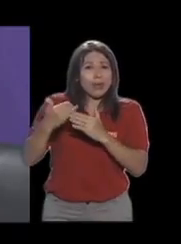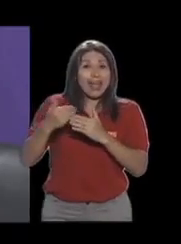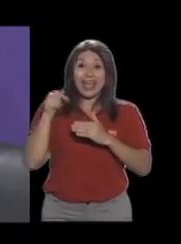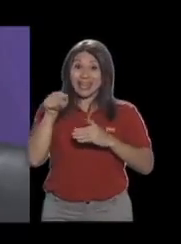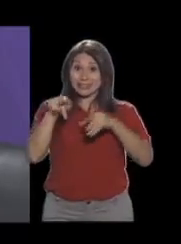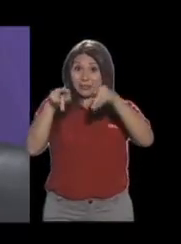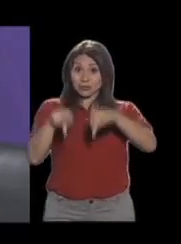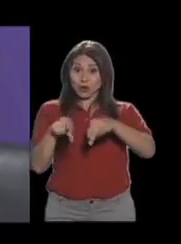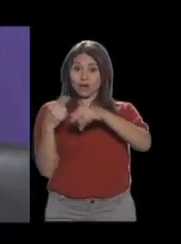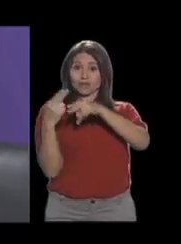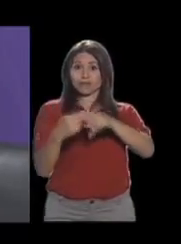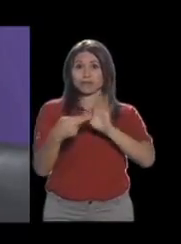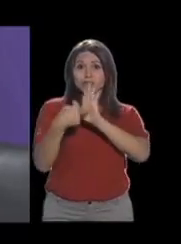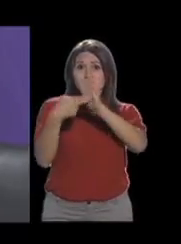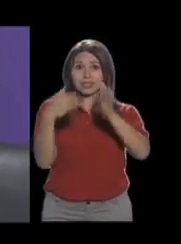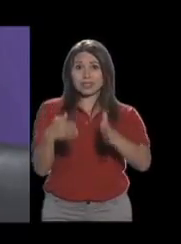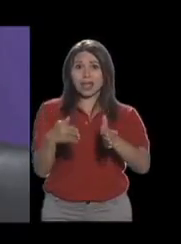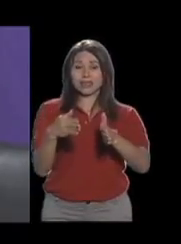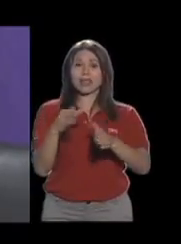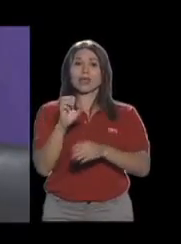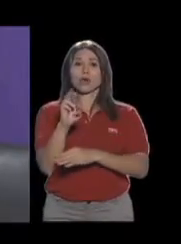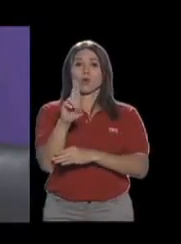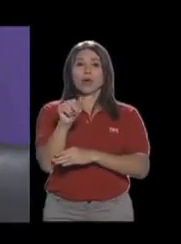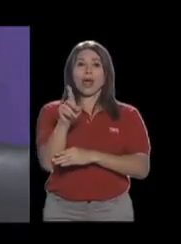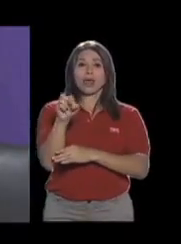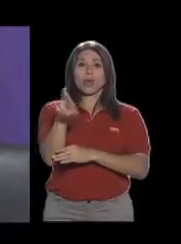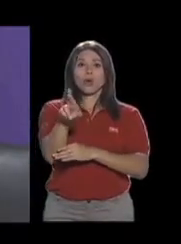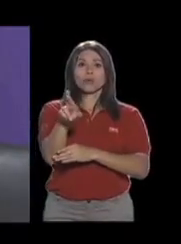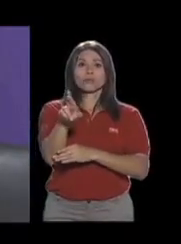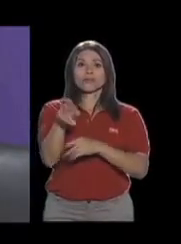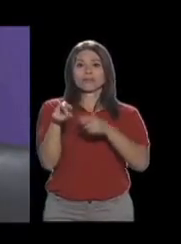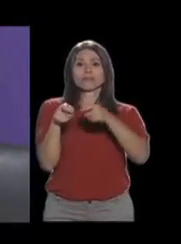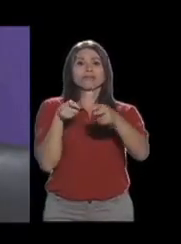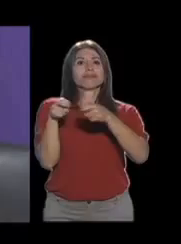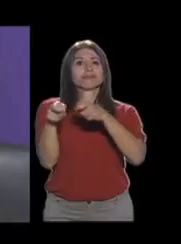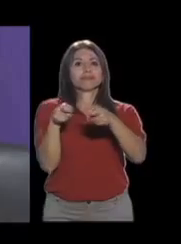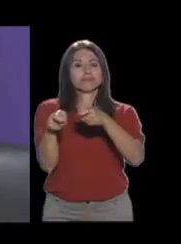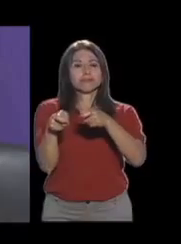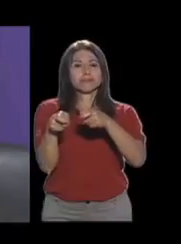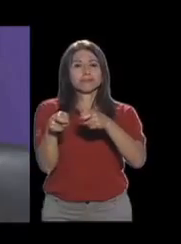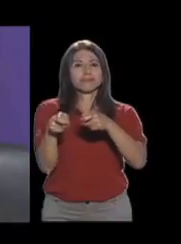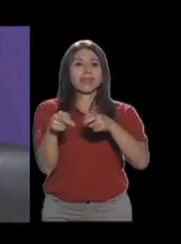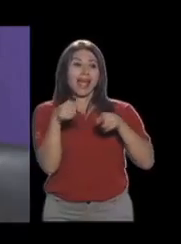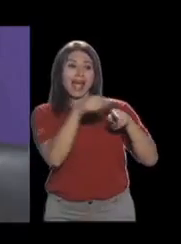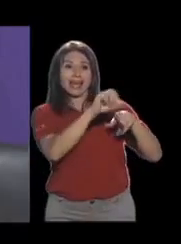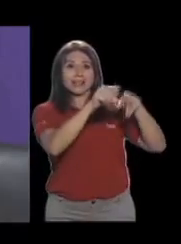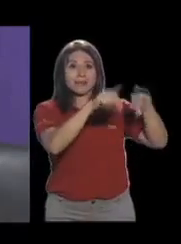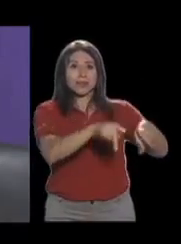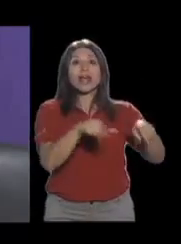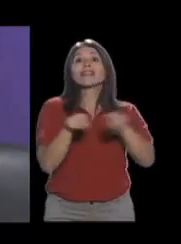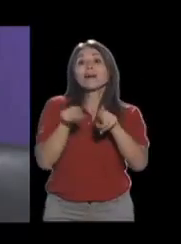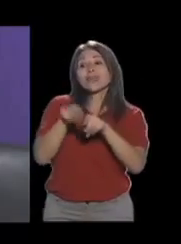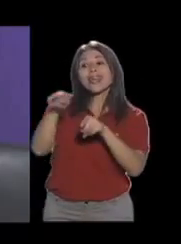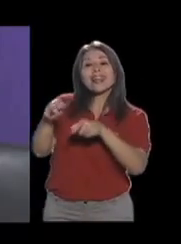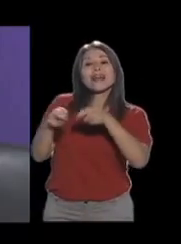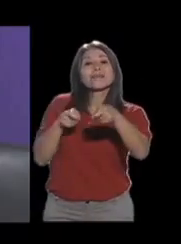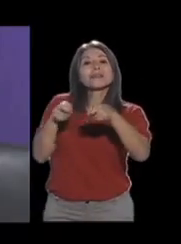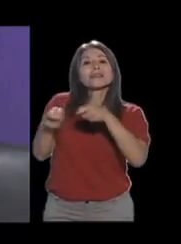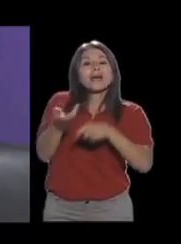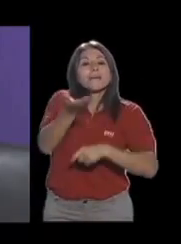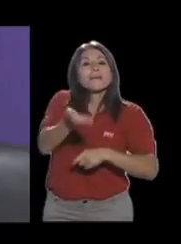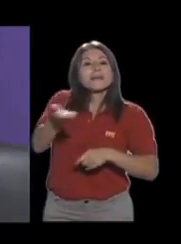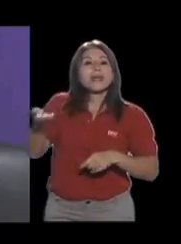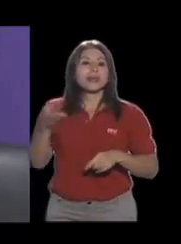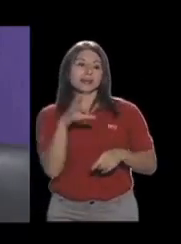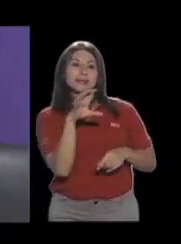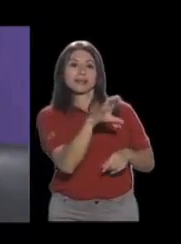muy importante de esta figura es que está diseñada para la administración de bienes de una persona con discapacidad, de los bienes de esa persona con discapacidad,